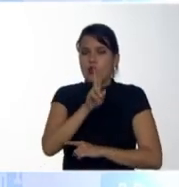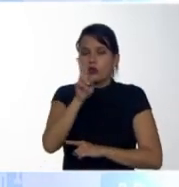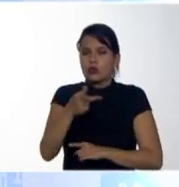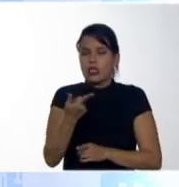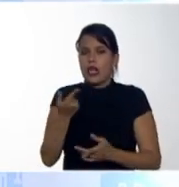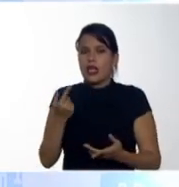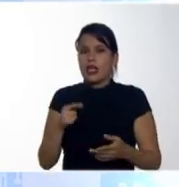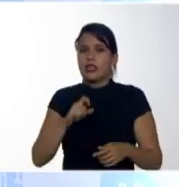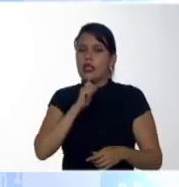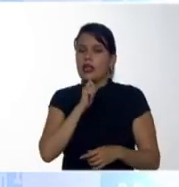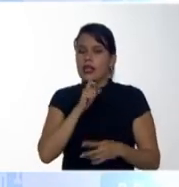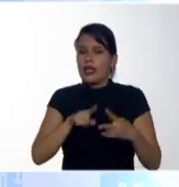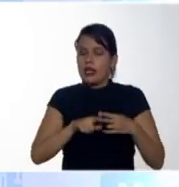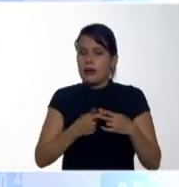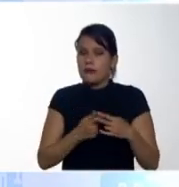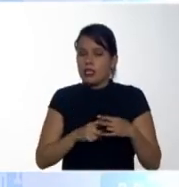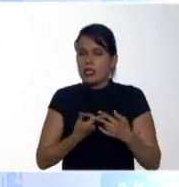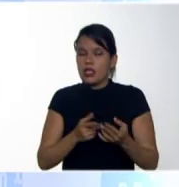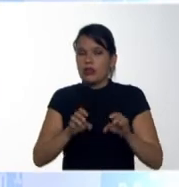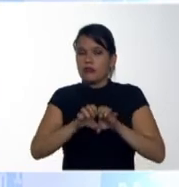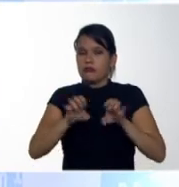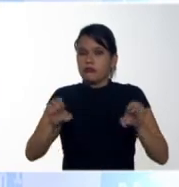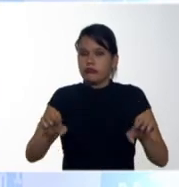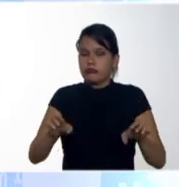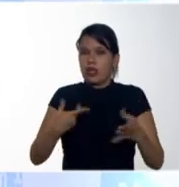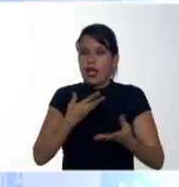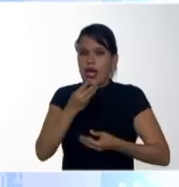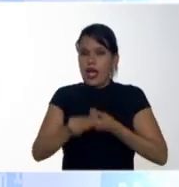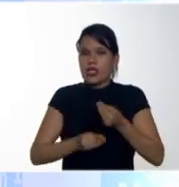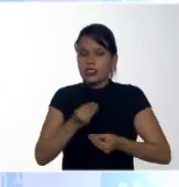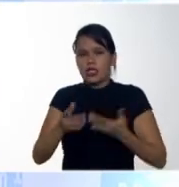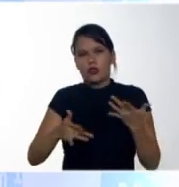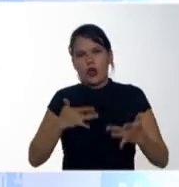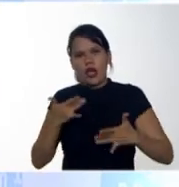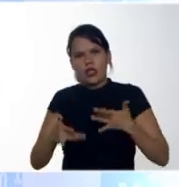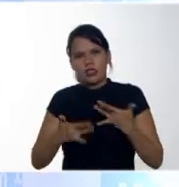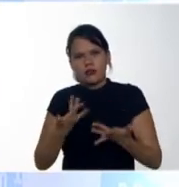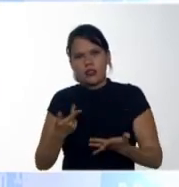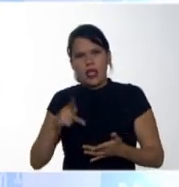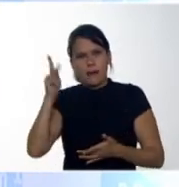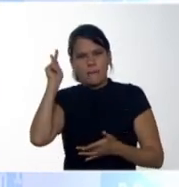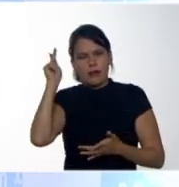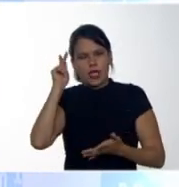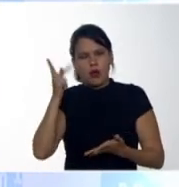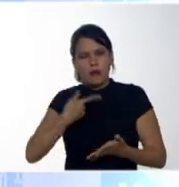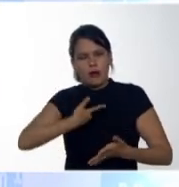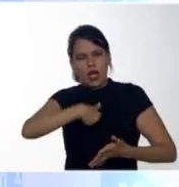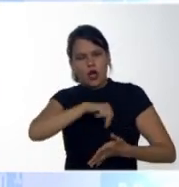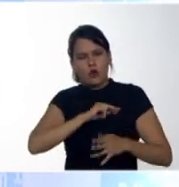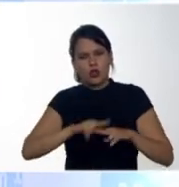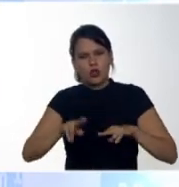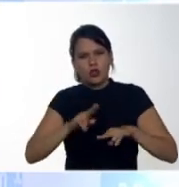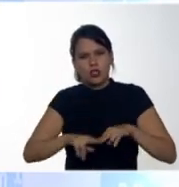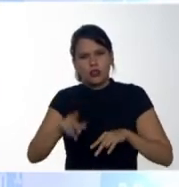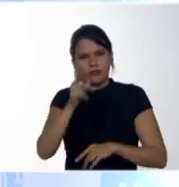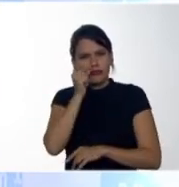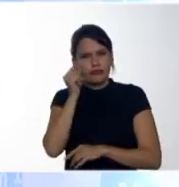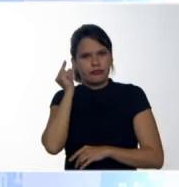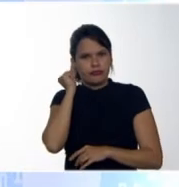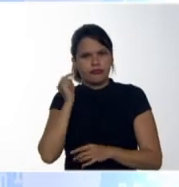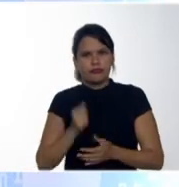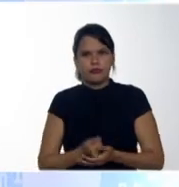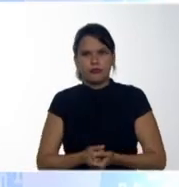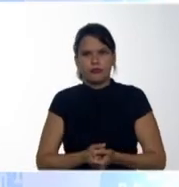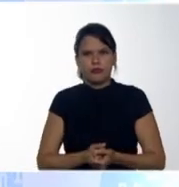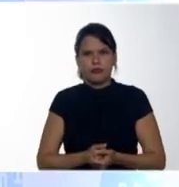esta aplicación dentro del ámbito educativo, realizando actividades pedagógicas para nuestros niños, niñas y